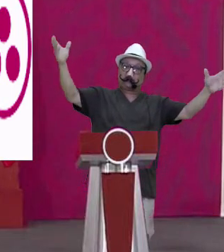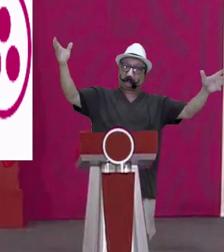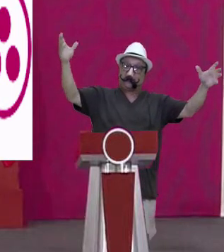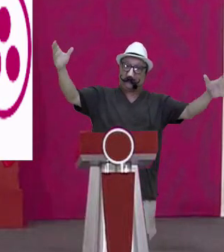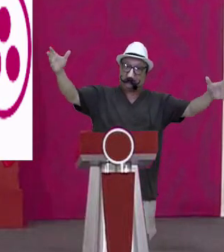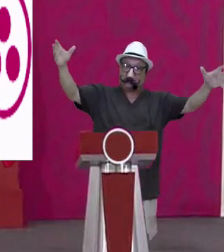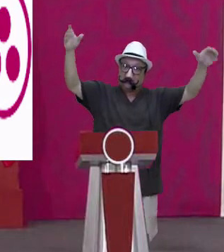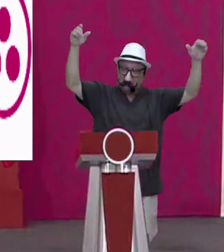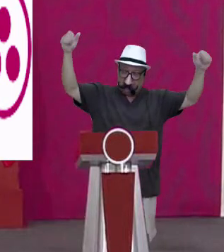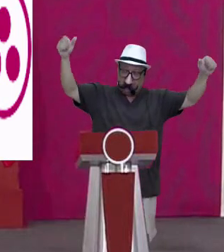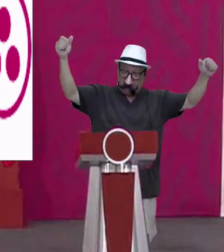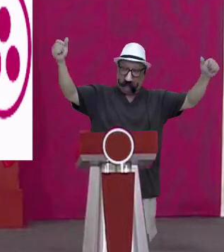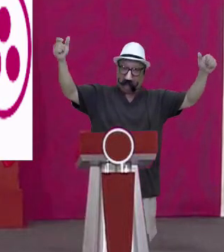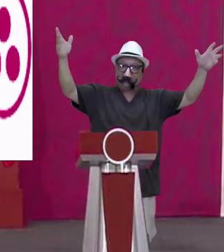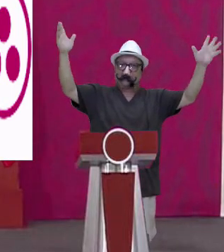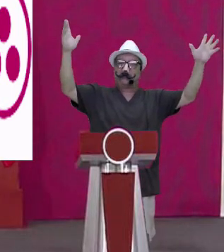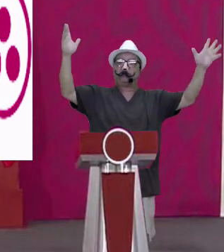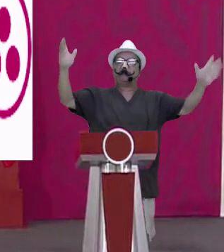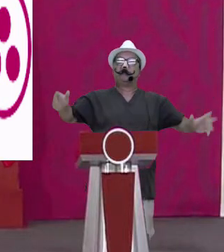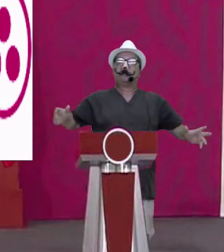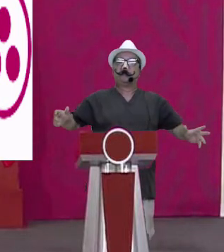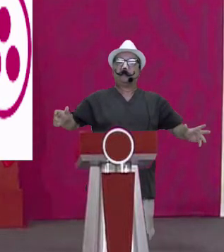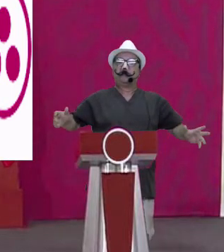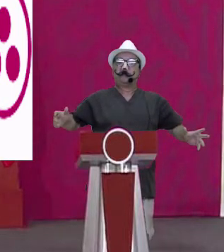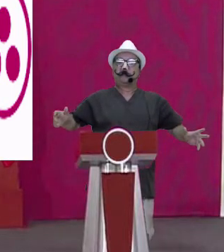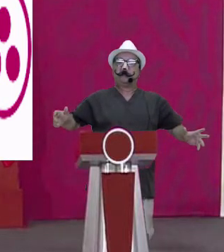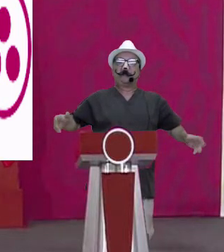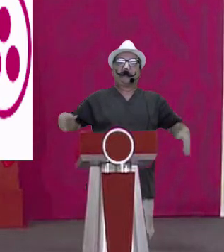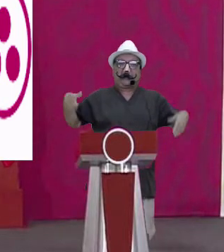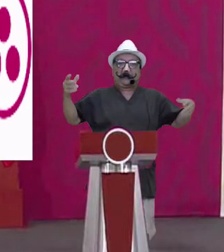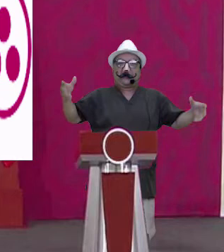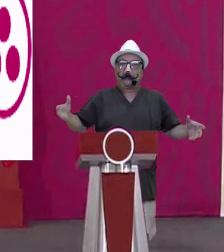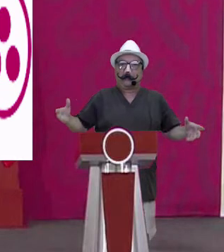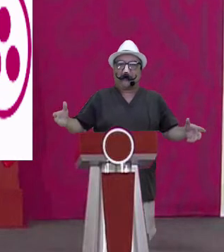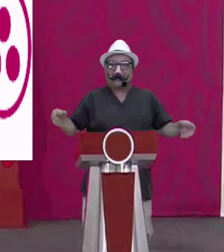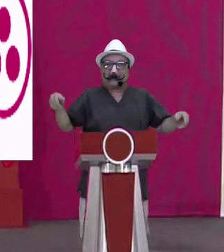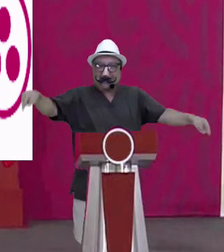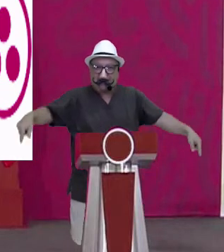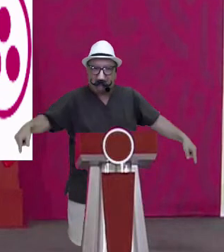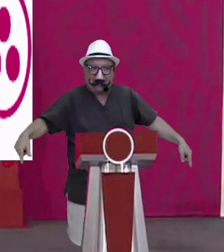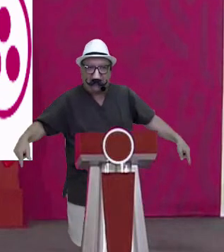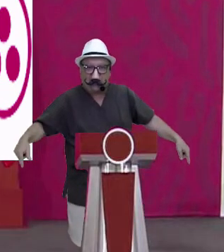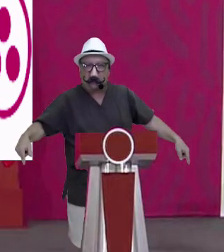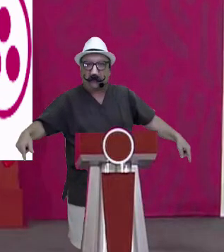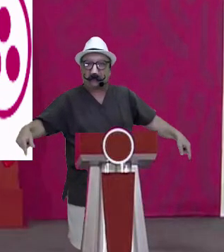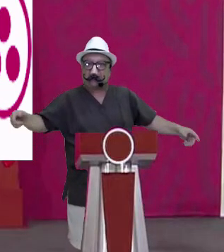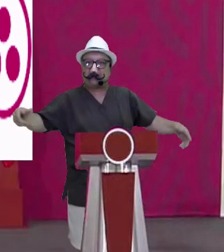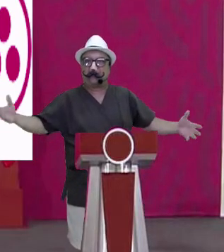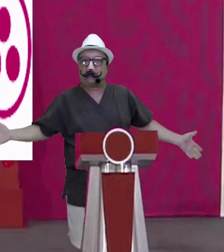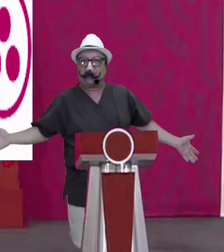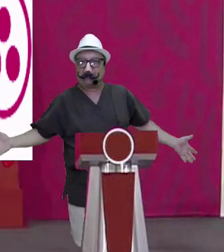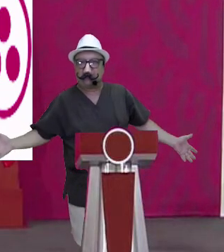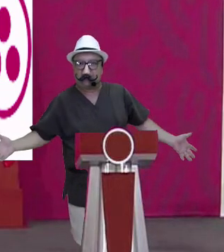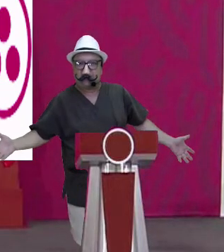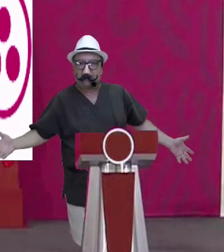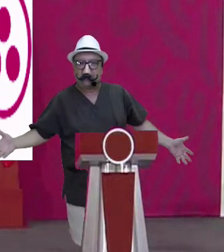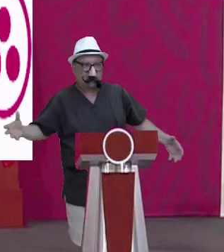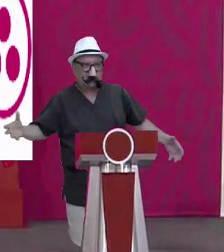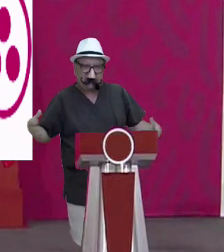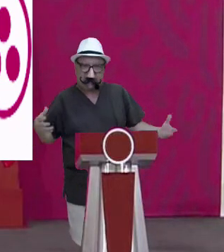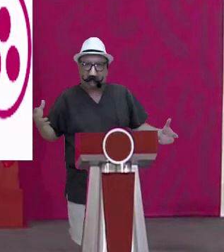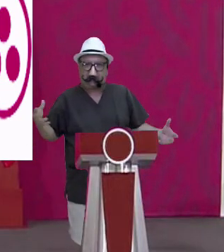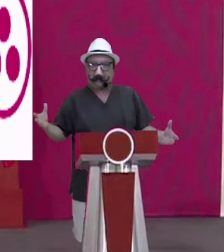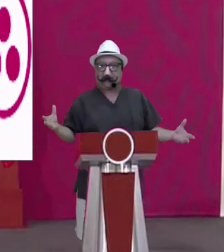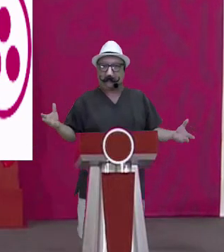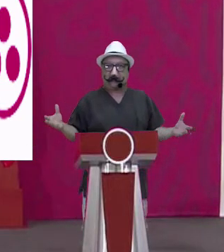Unidos trabajando chingonamente y que quieren comprar casa aquí en México a través del Infonavit. Entonces